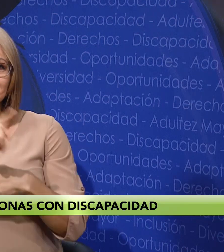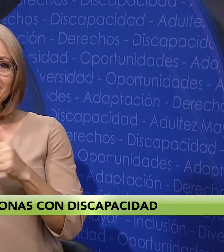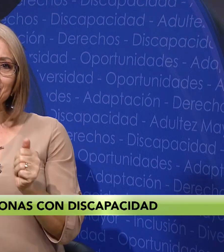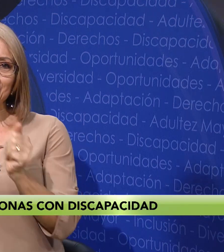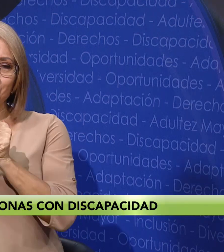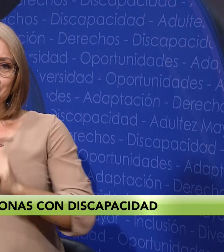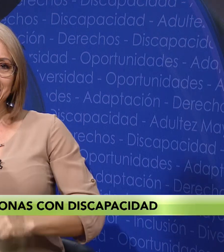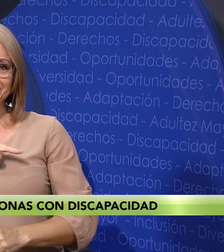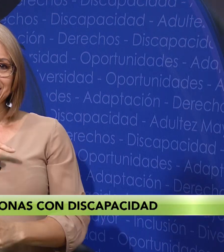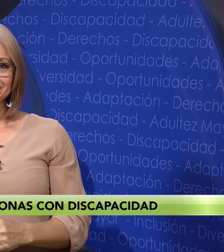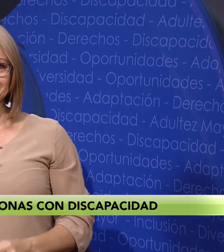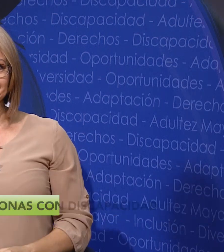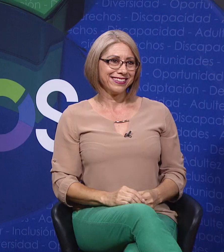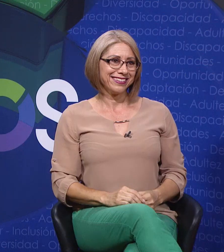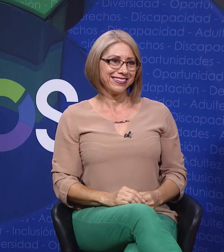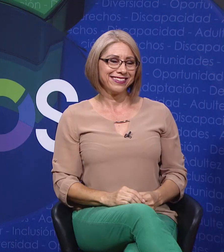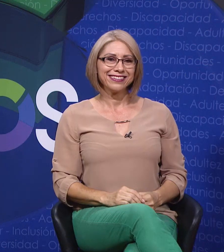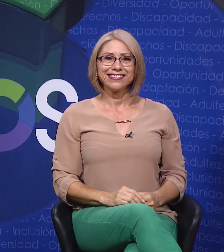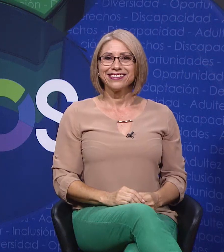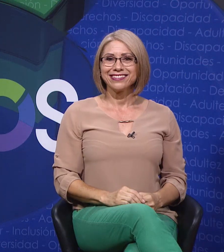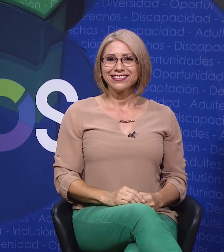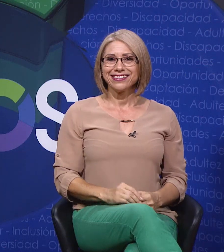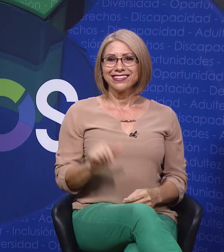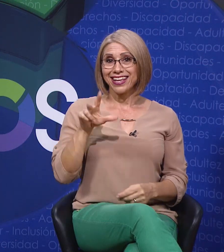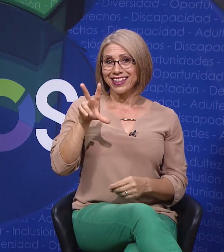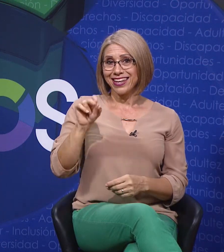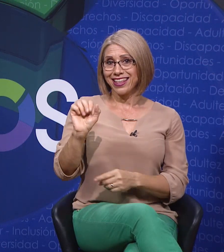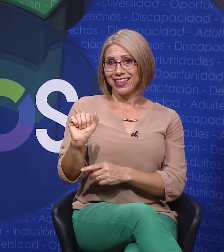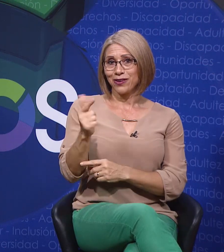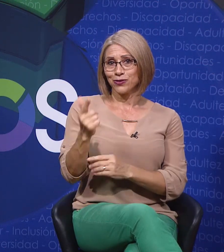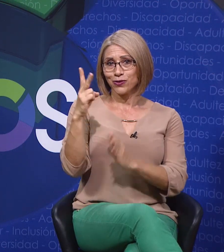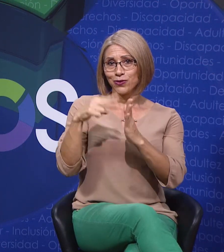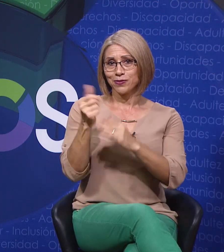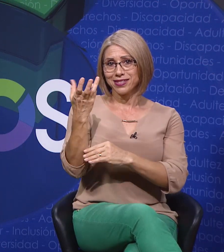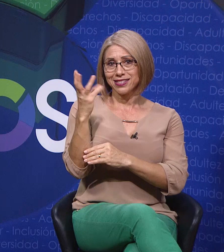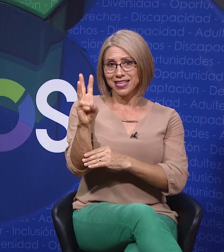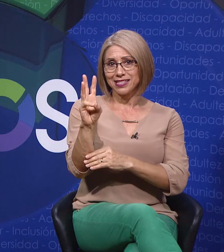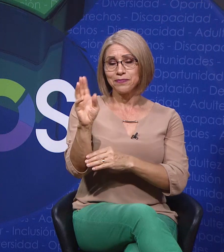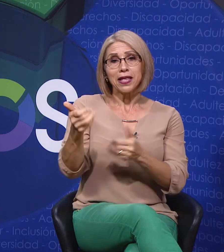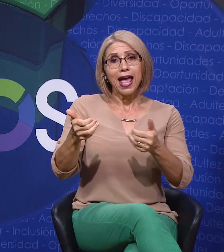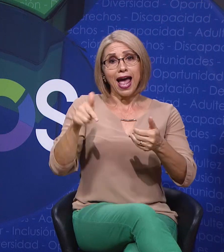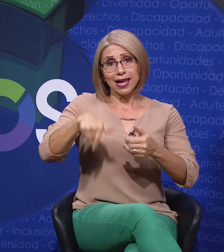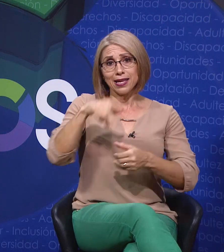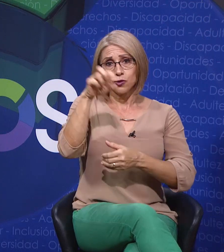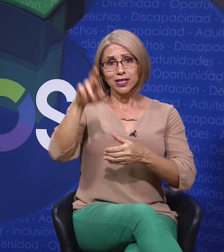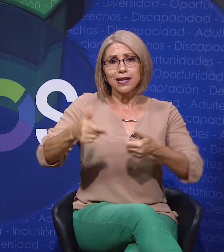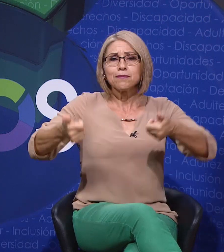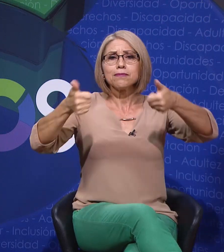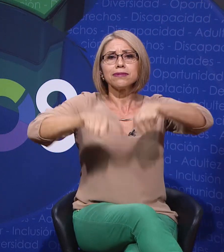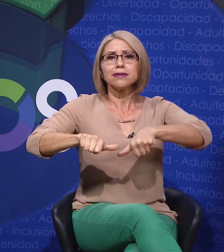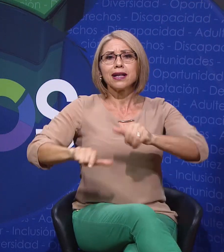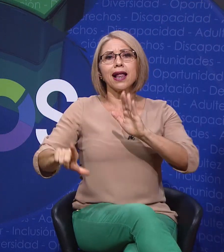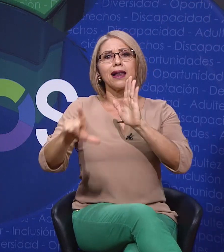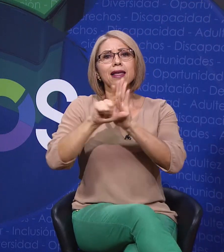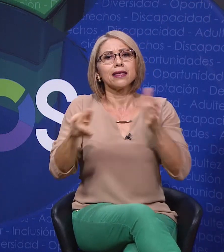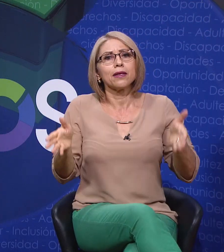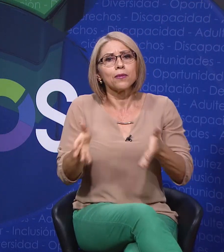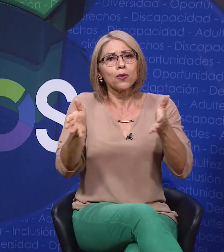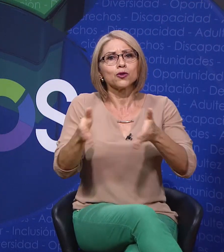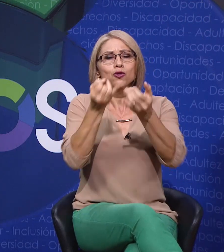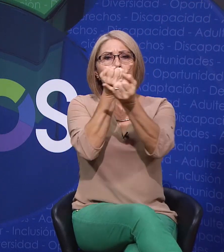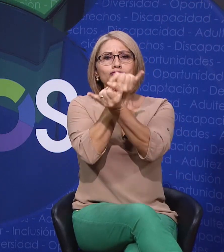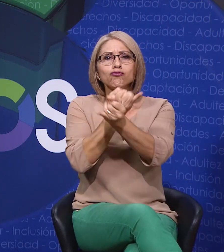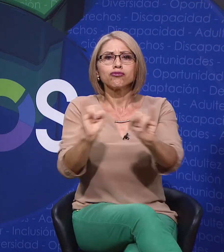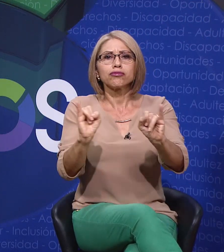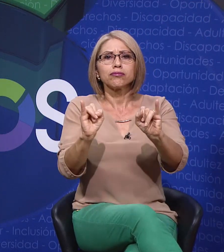Qué alegría que nos acompañe. El 30 de agosto de 2016 se aprobó en Costa Rica la Ley de Promoción de la